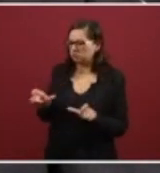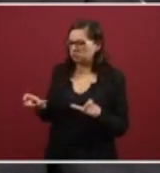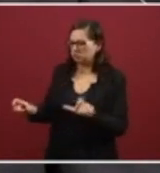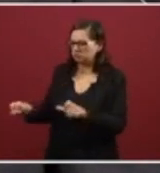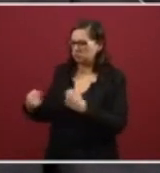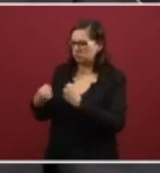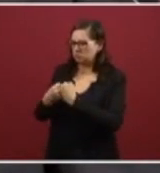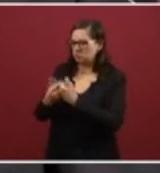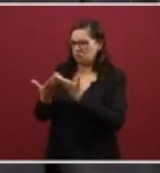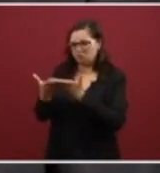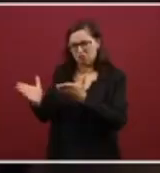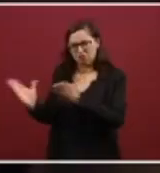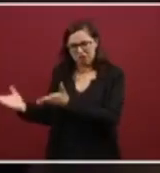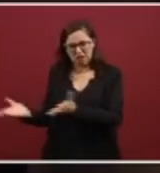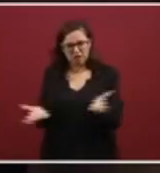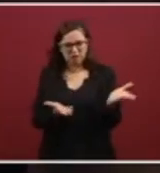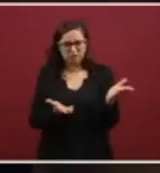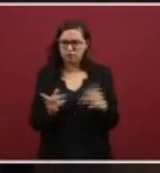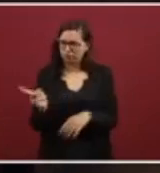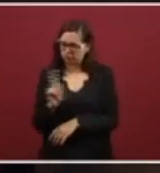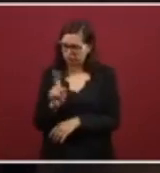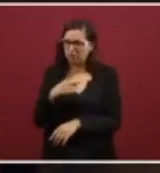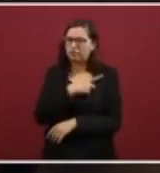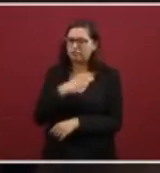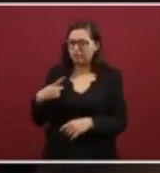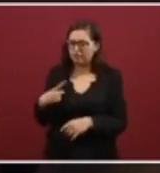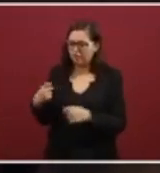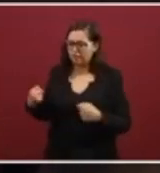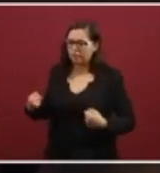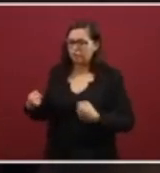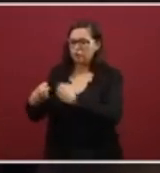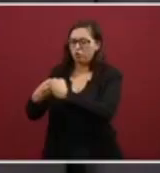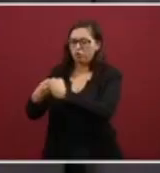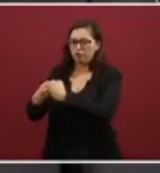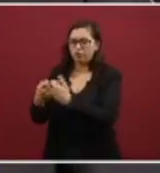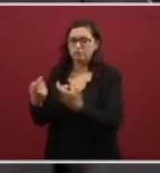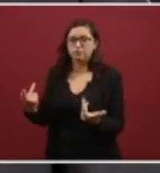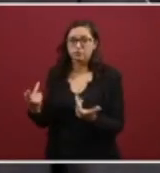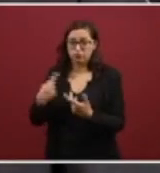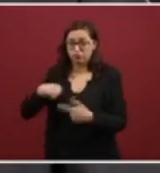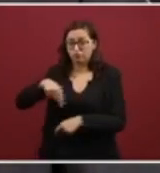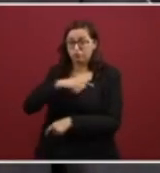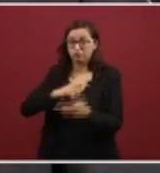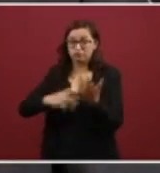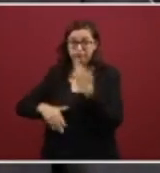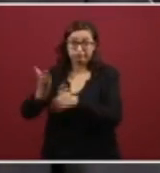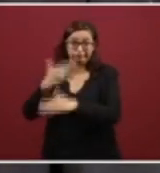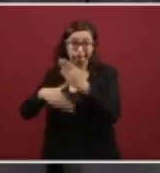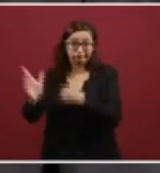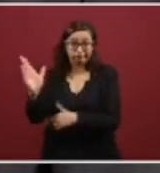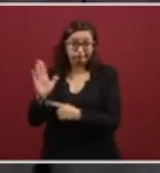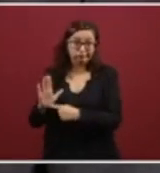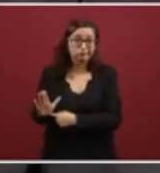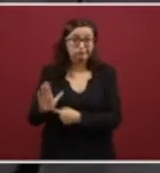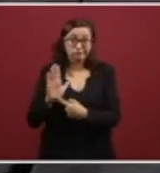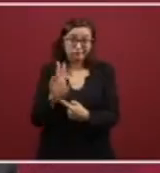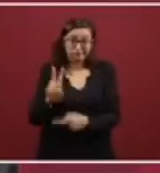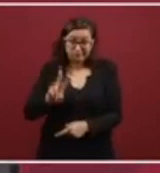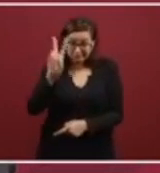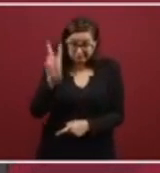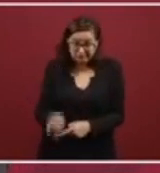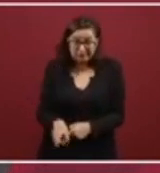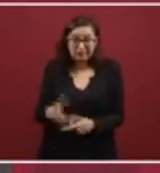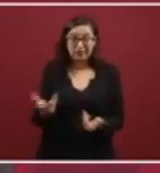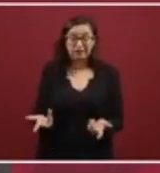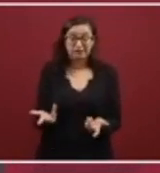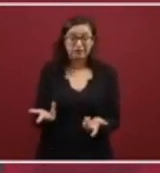No, sí debe haber frontera. ¿Pero qué lo favorecería? Que tuviéramos éxito. Que tengas resultados presentables de que